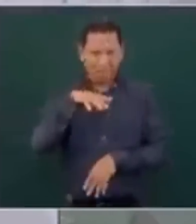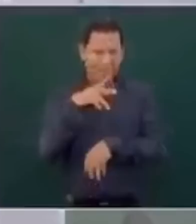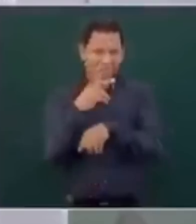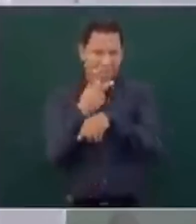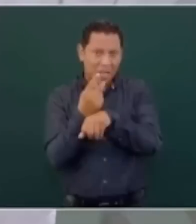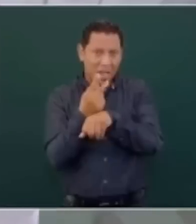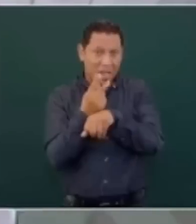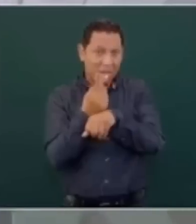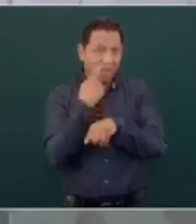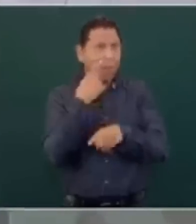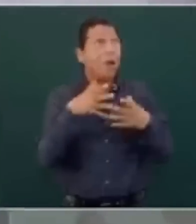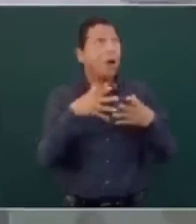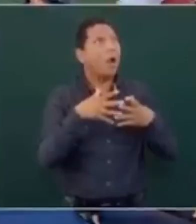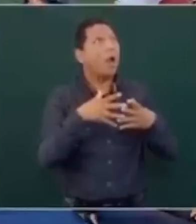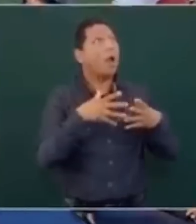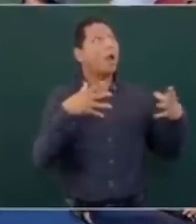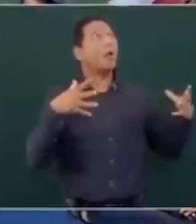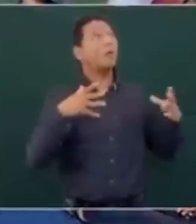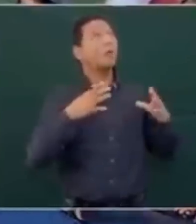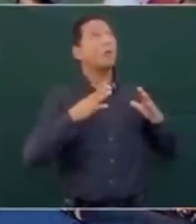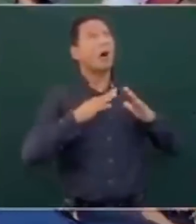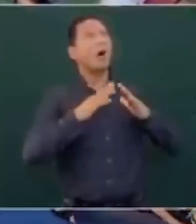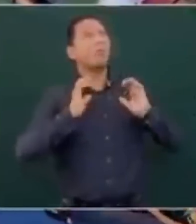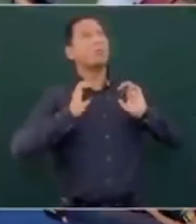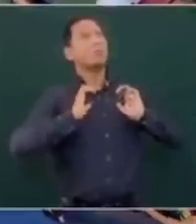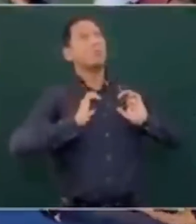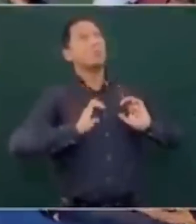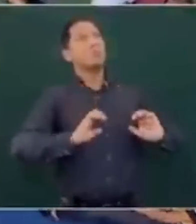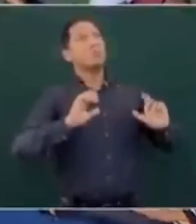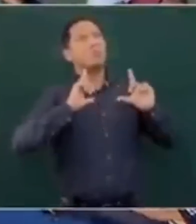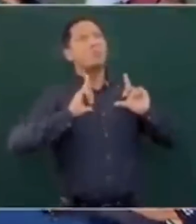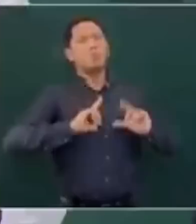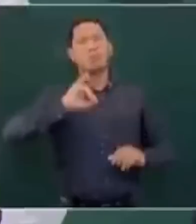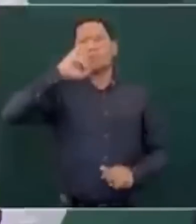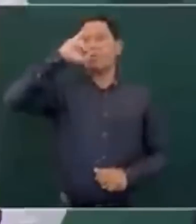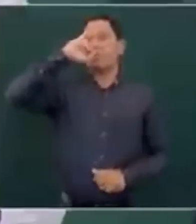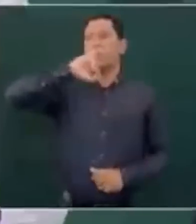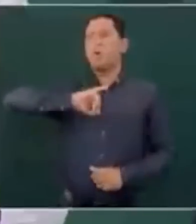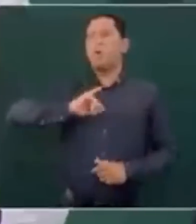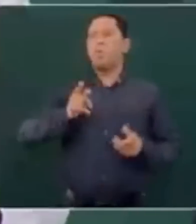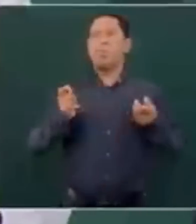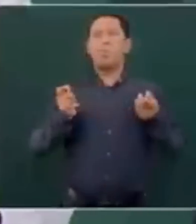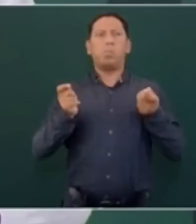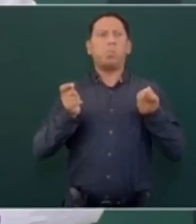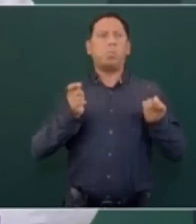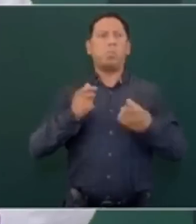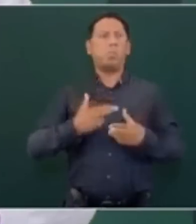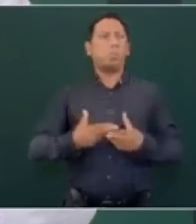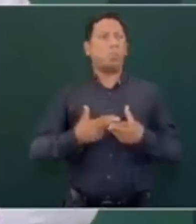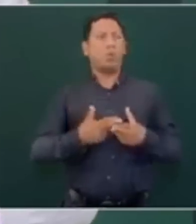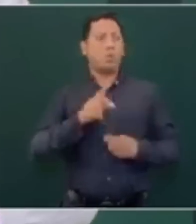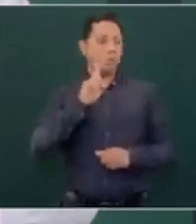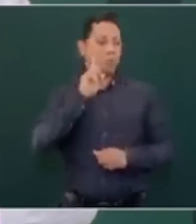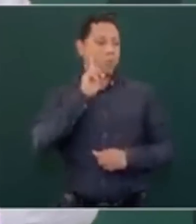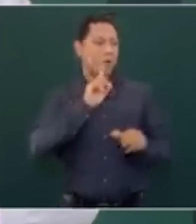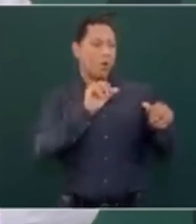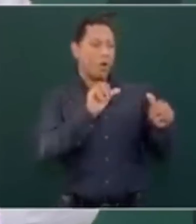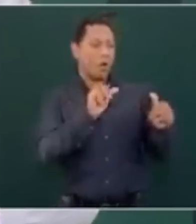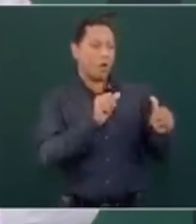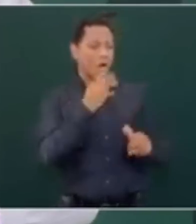las residencias, ¿no?, donde andan los jefes y las muchachas